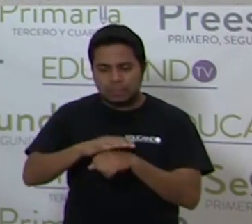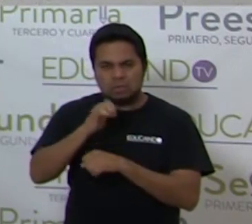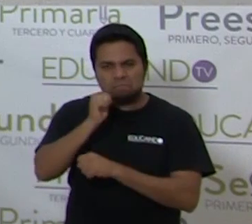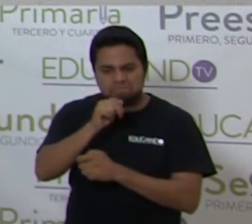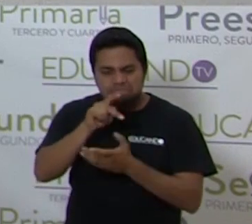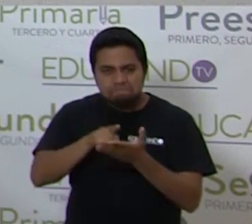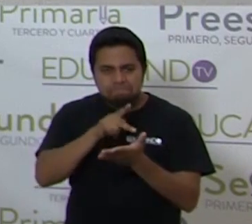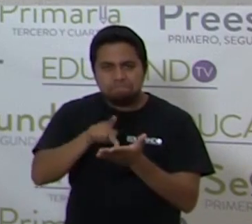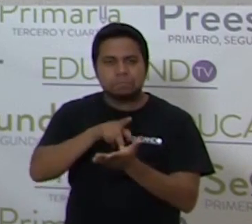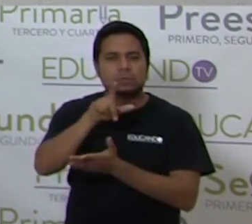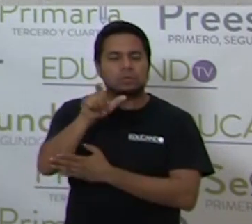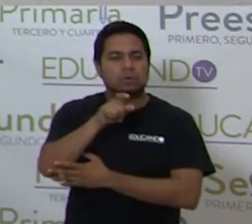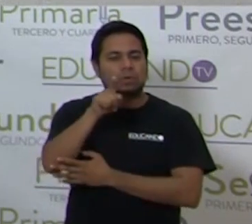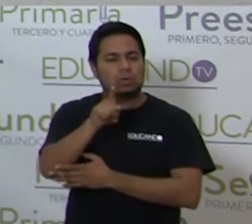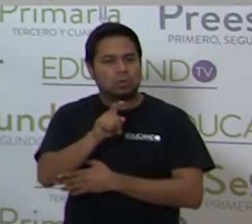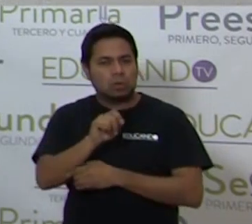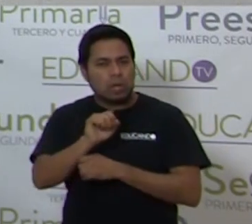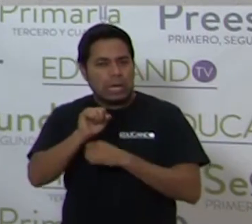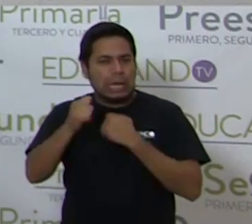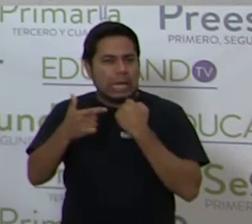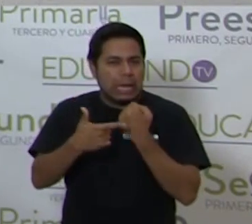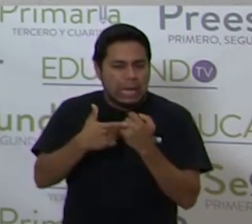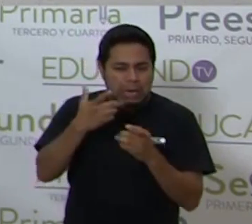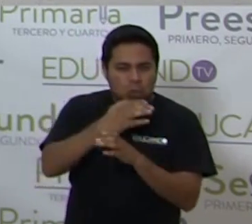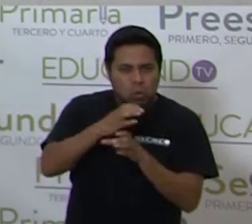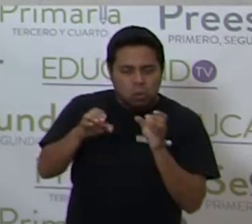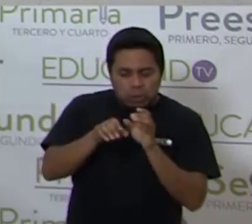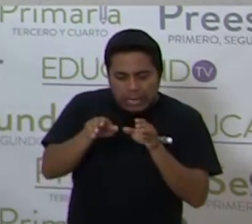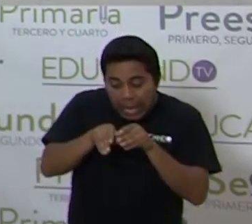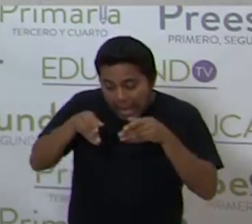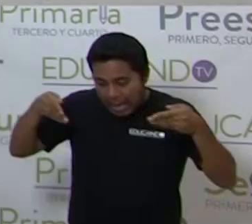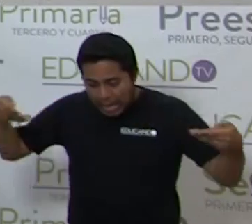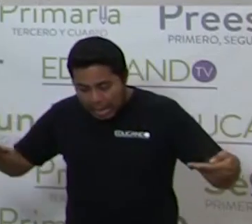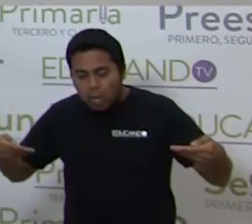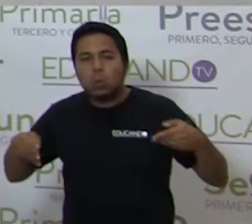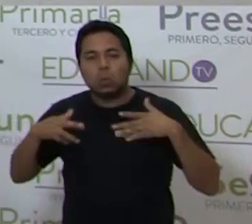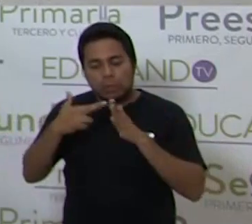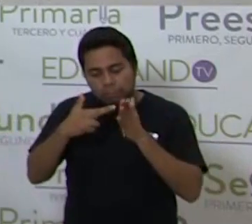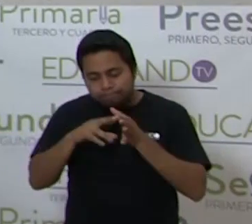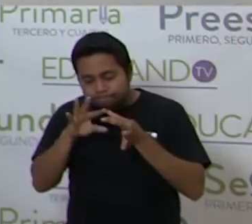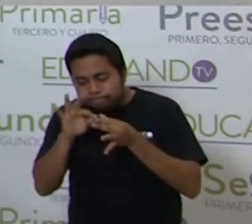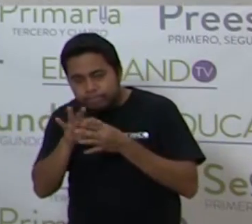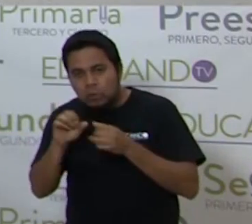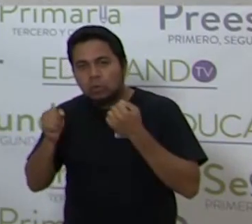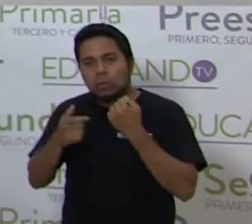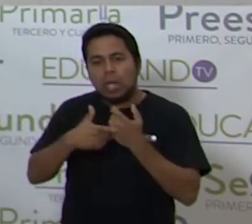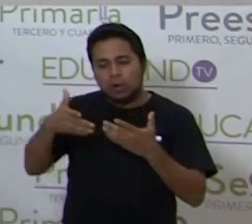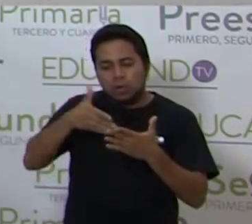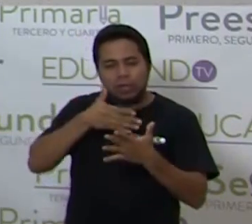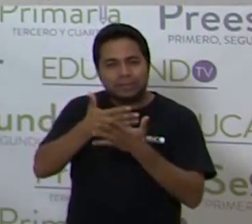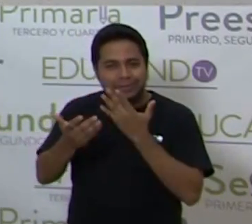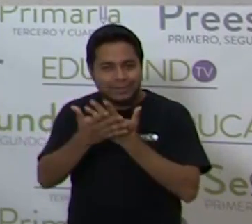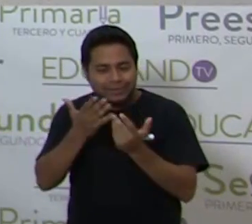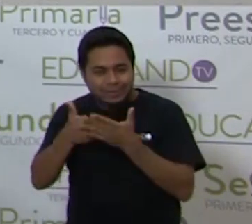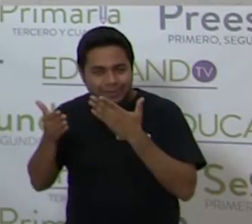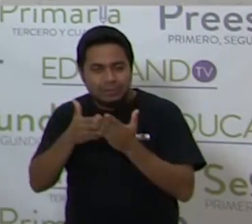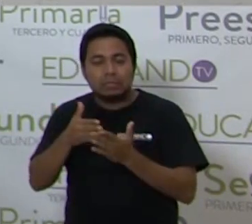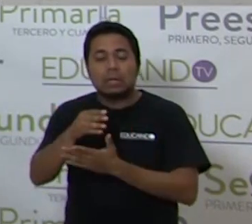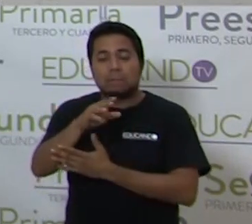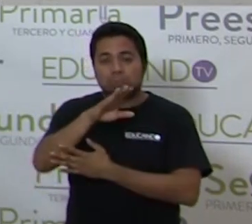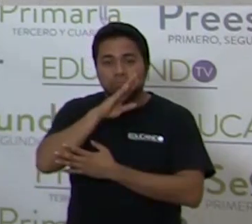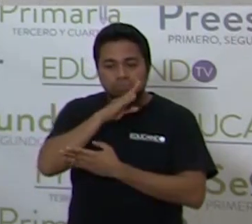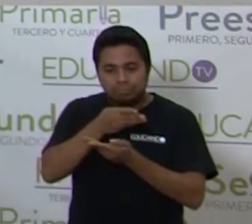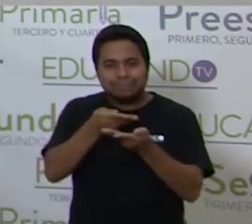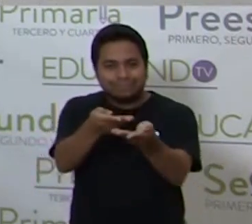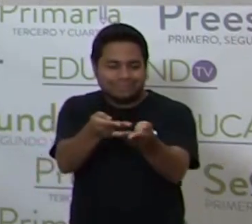al momento de poder abrir algún producto o también referirse a alguna receta de cocina que mamá te pueda